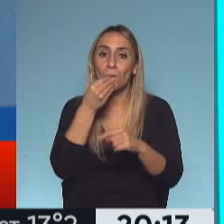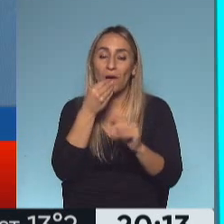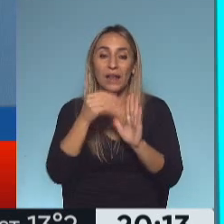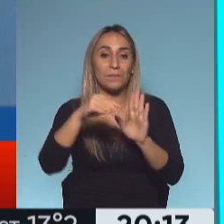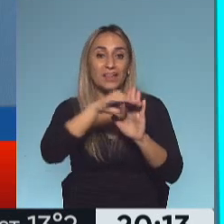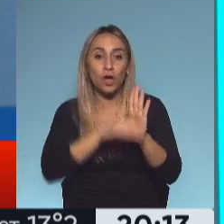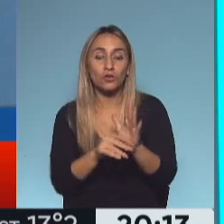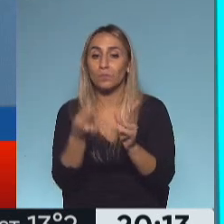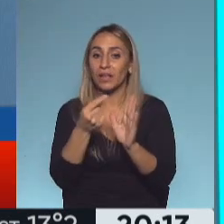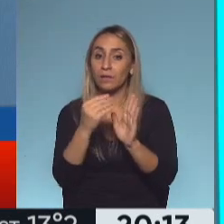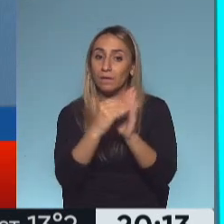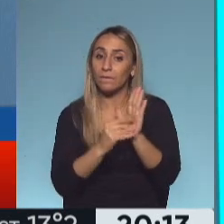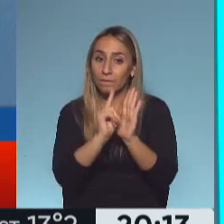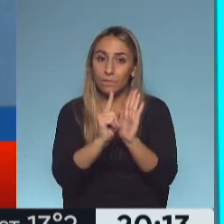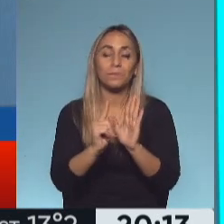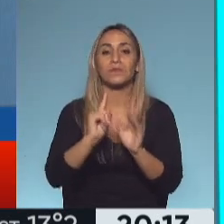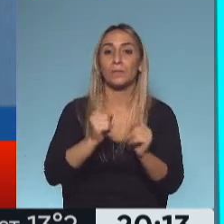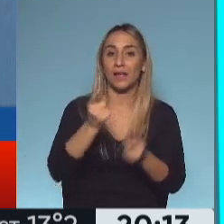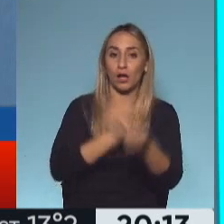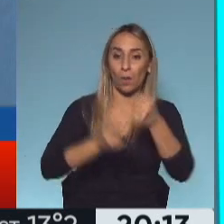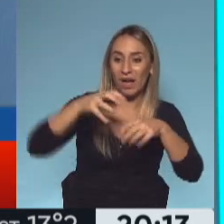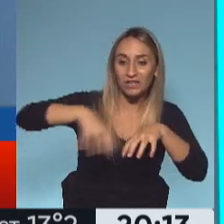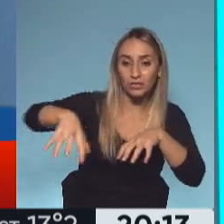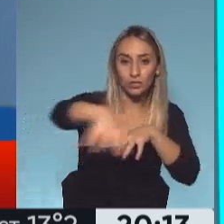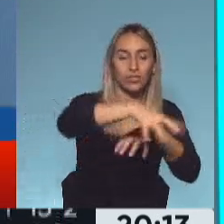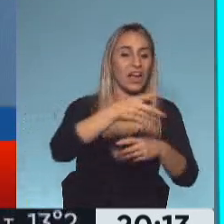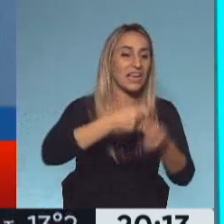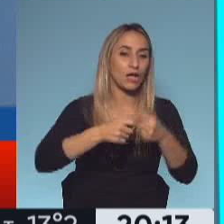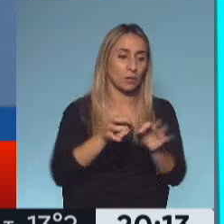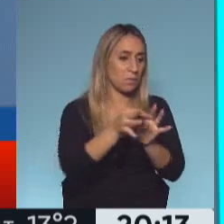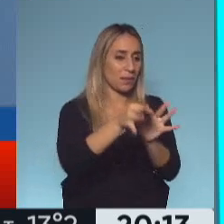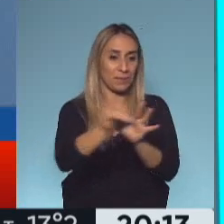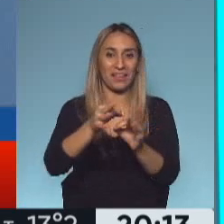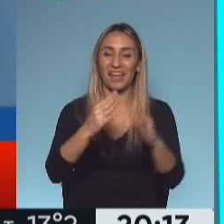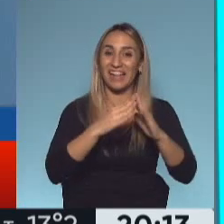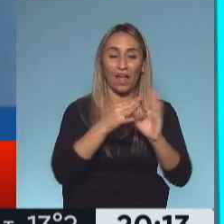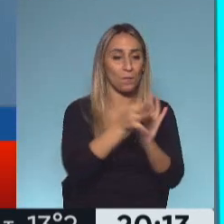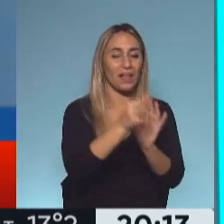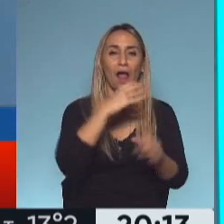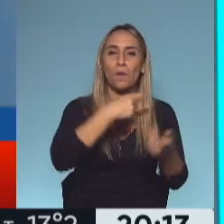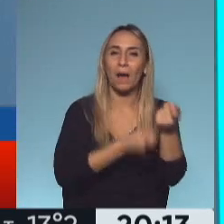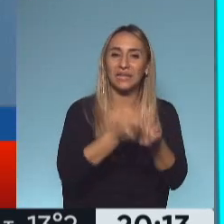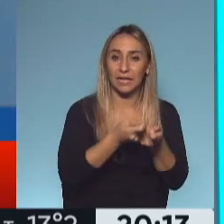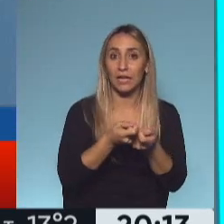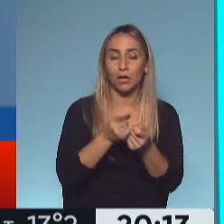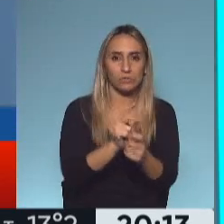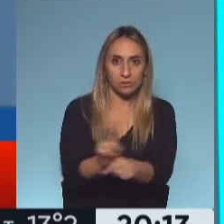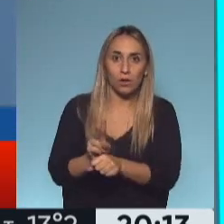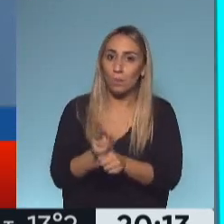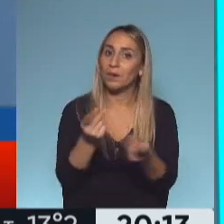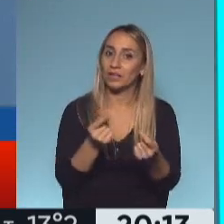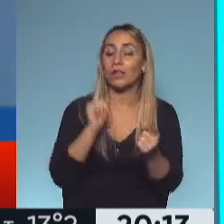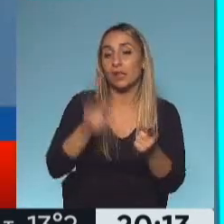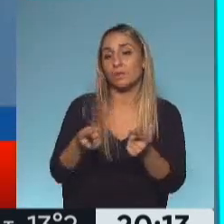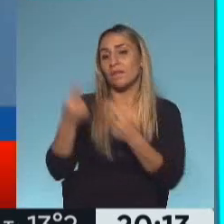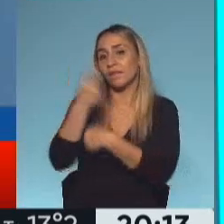también estar en los que son los comercios barriales y poder tener una canasta completa en ese sentido. Y también trabajando en acuerdos en diferentes productos. Hemos